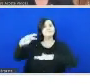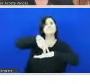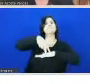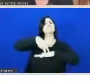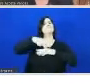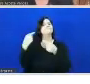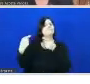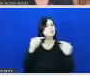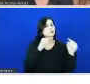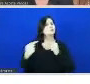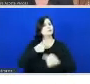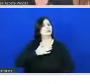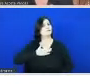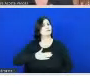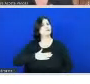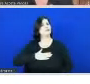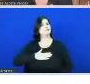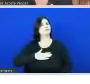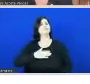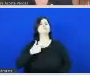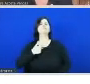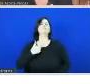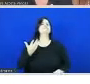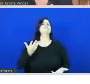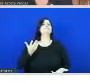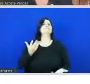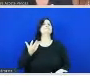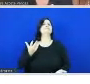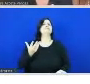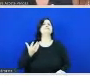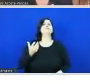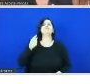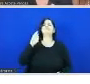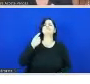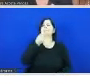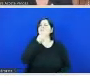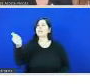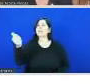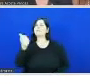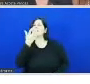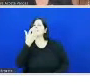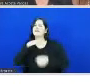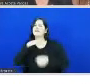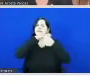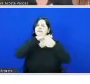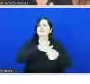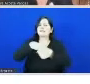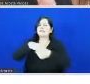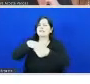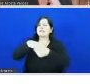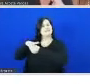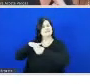condiciones terribles, condiciones discriminadas por todo el mundo, pero ahí estamos, peleando los